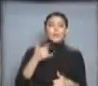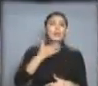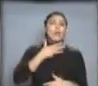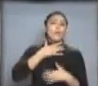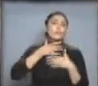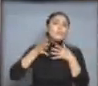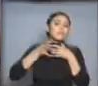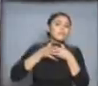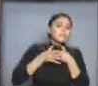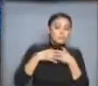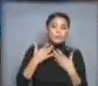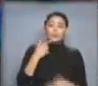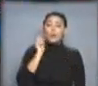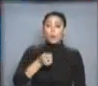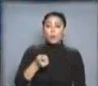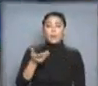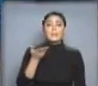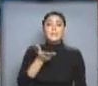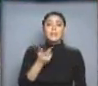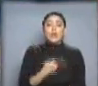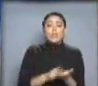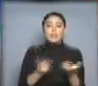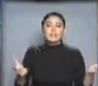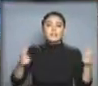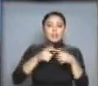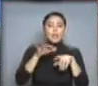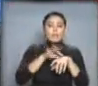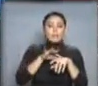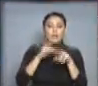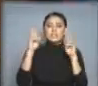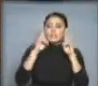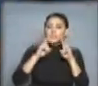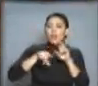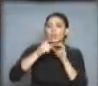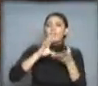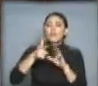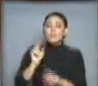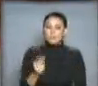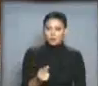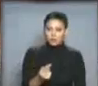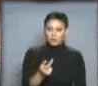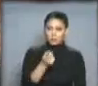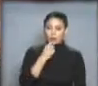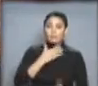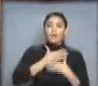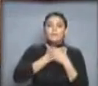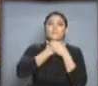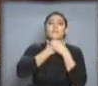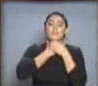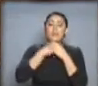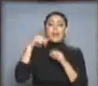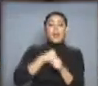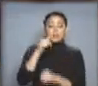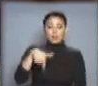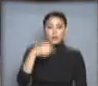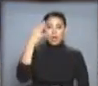cuello por lo que el juez solicitó una junta médica para evaluar otro mecanismo de muerte con como el ahorcamiento hasta